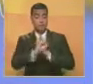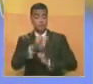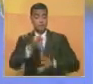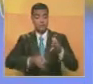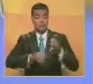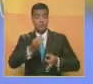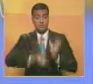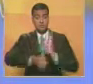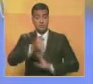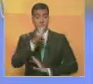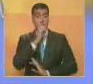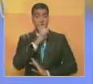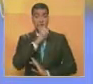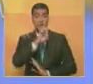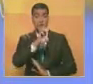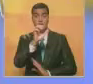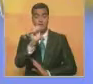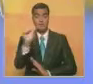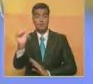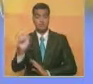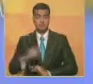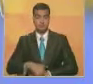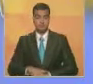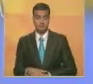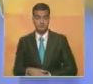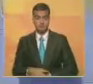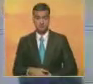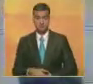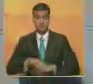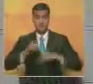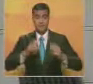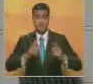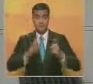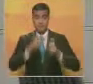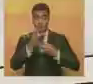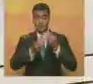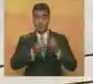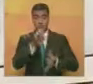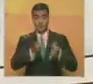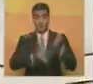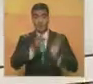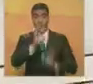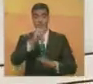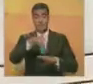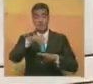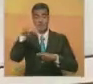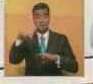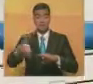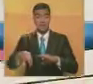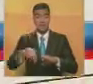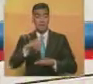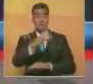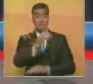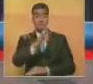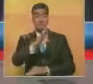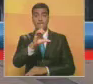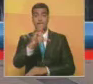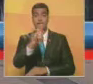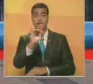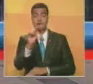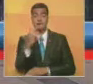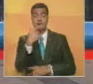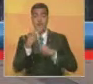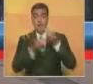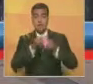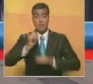tribunal supremo de Justicia heladio aponte aponte la solicitud fue realizada por la fiscal novena nacional Daisy Bolívar quien presentó ante el